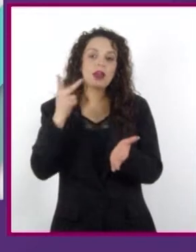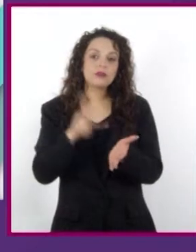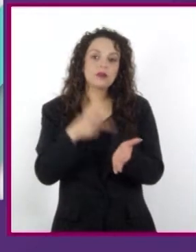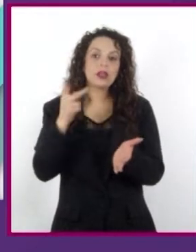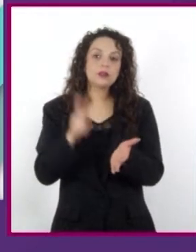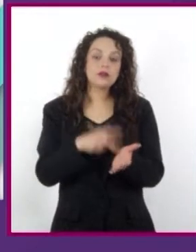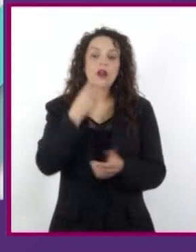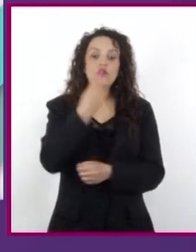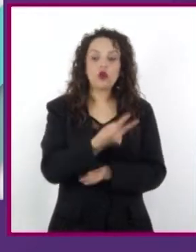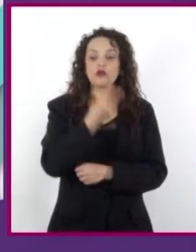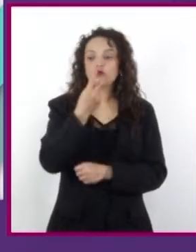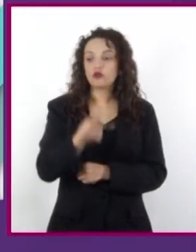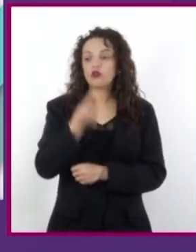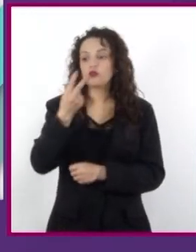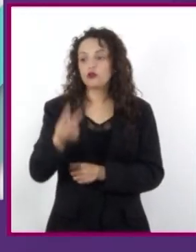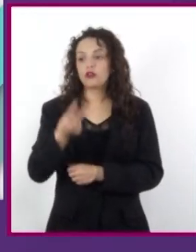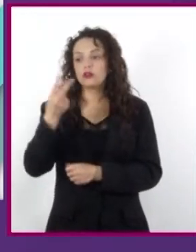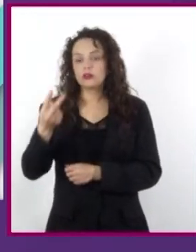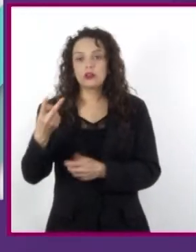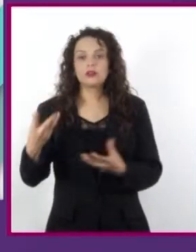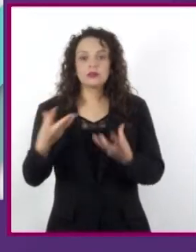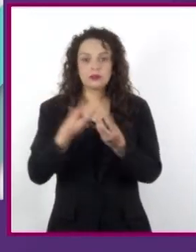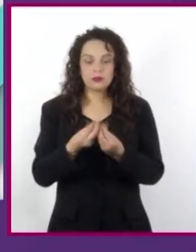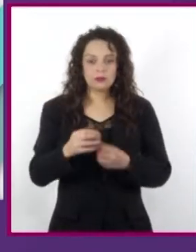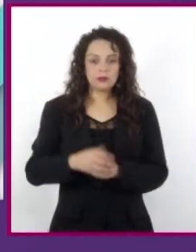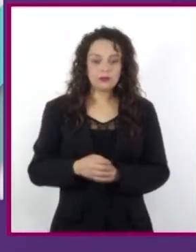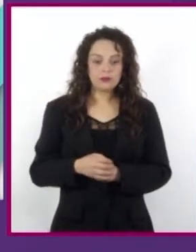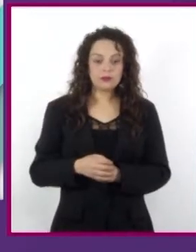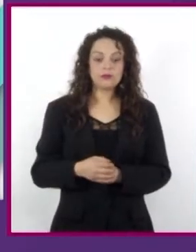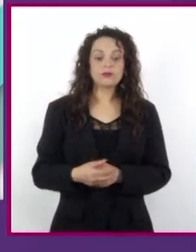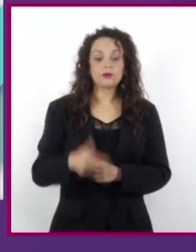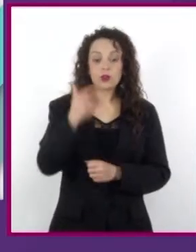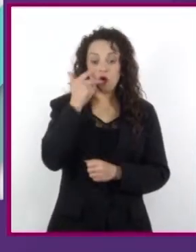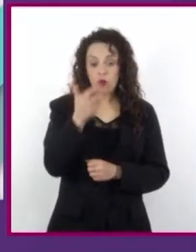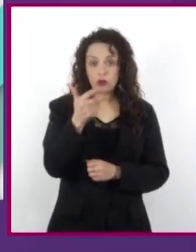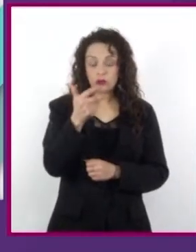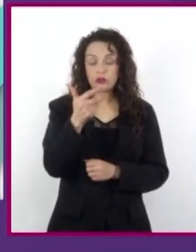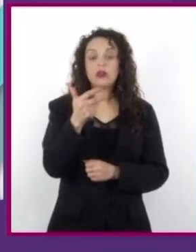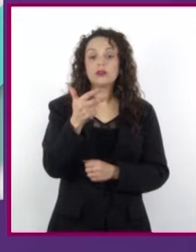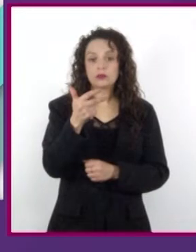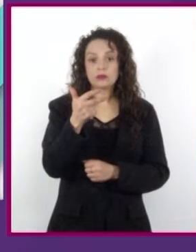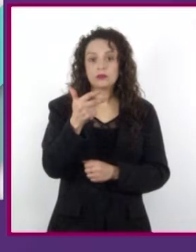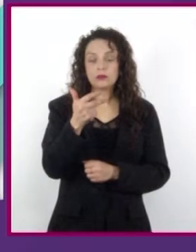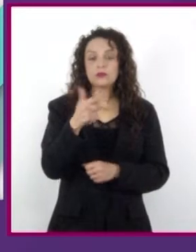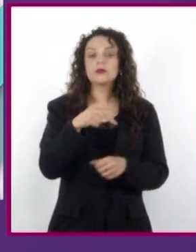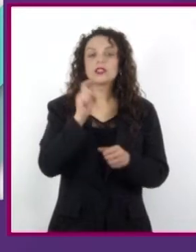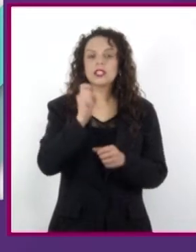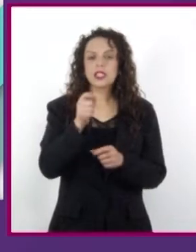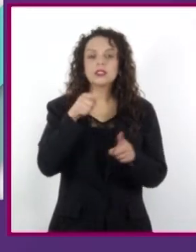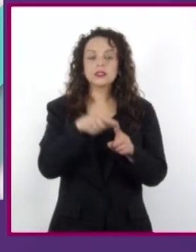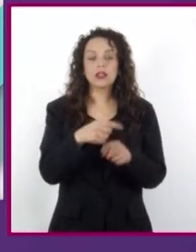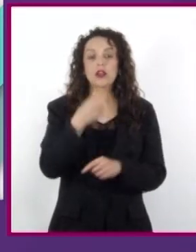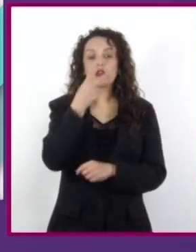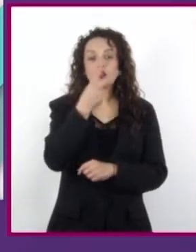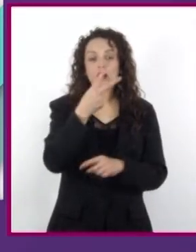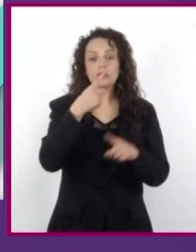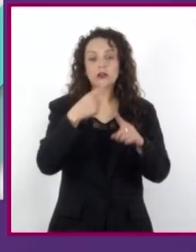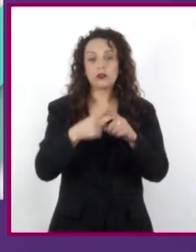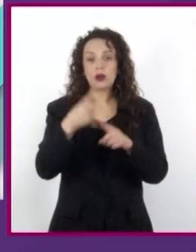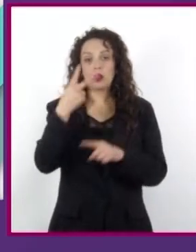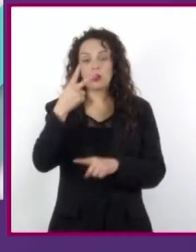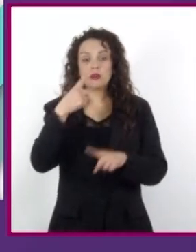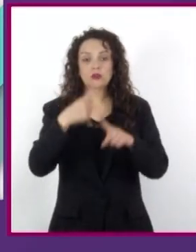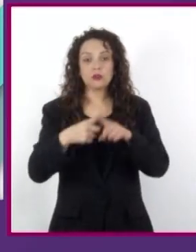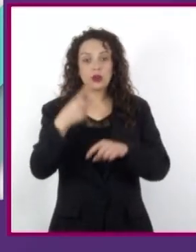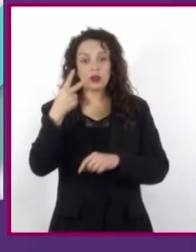2. 8 es igual a 2 por 2 por 2. El número 15 es